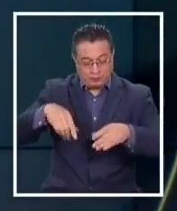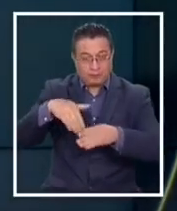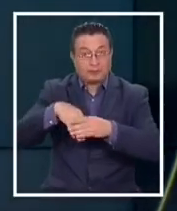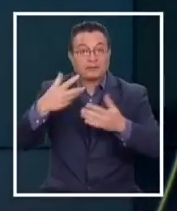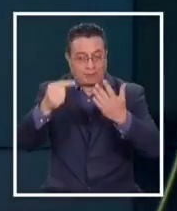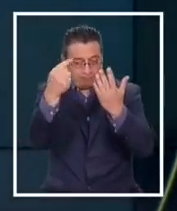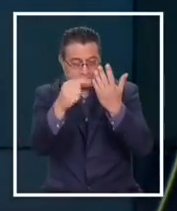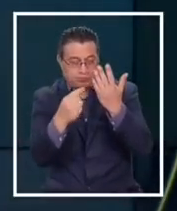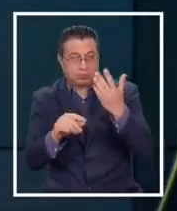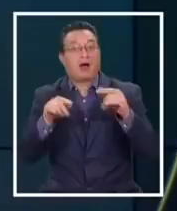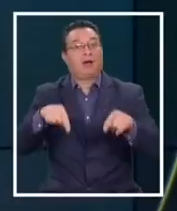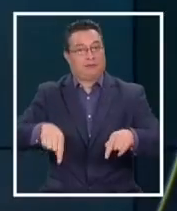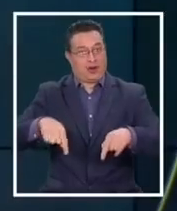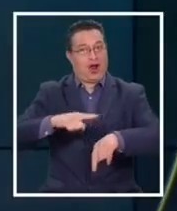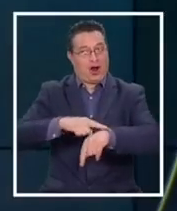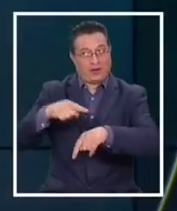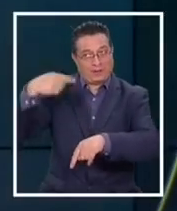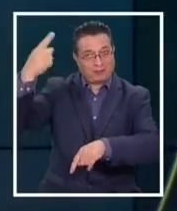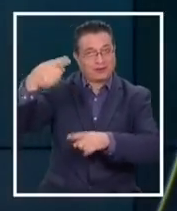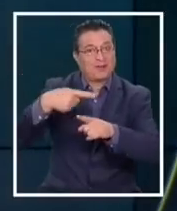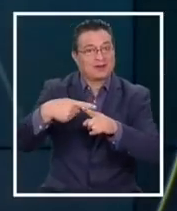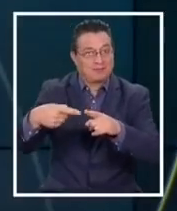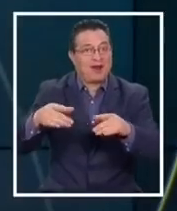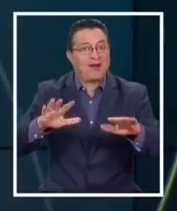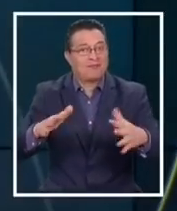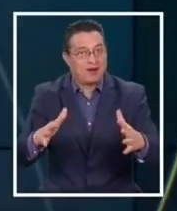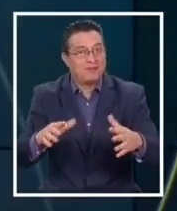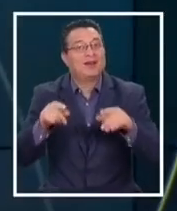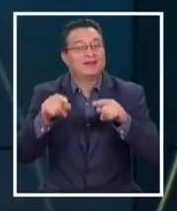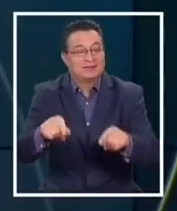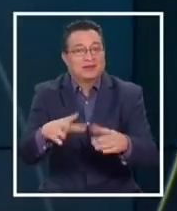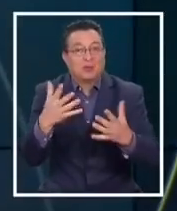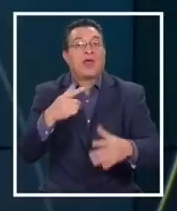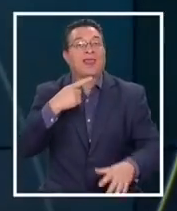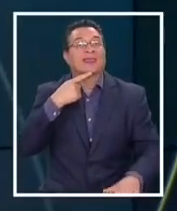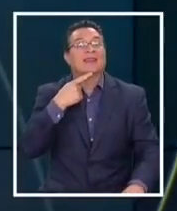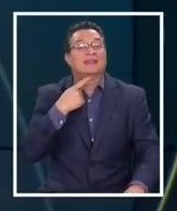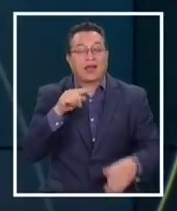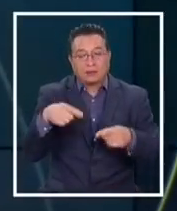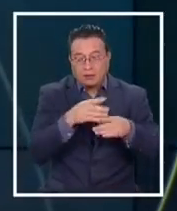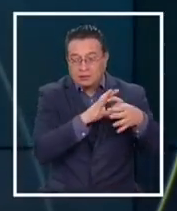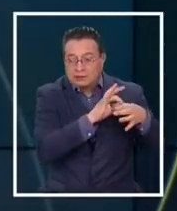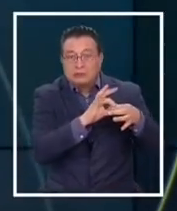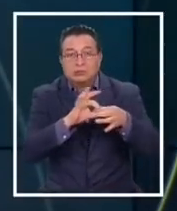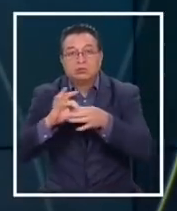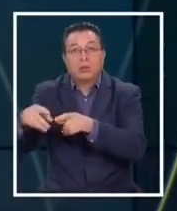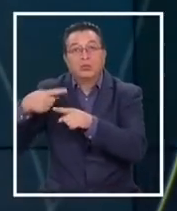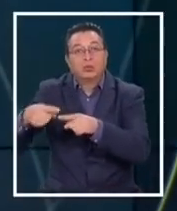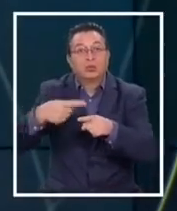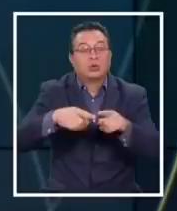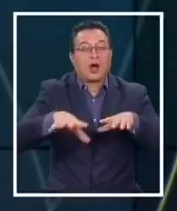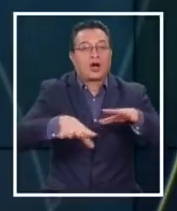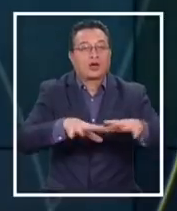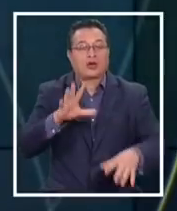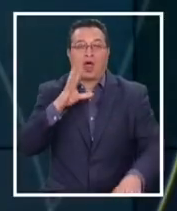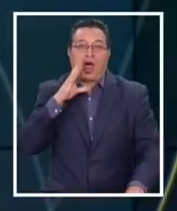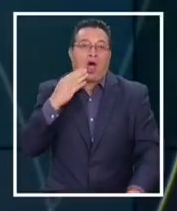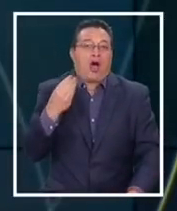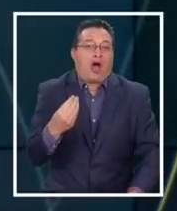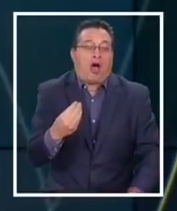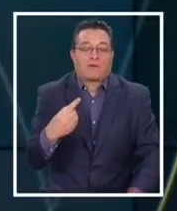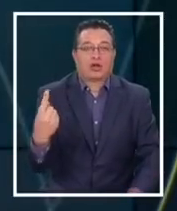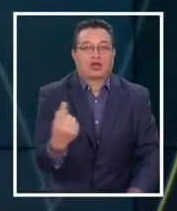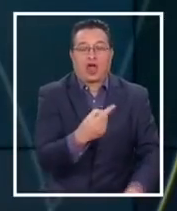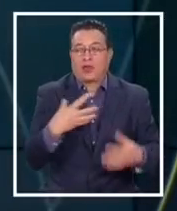algunos resultados. Exactamente. Entonces, es una semana muy interesante porque están pasando muchas cosas de las cuales obviamente nos vamos a